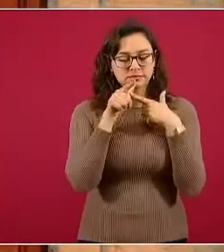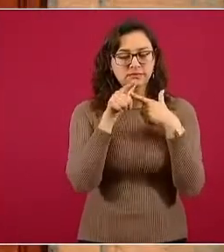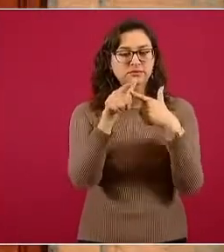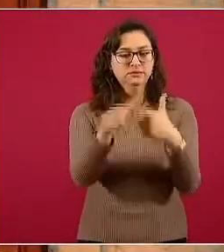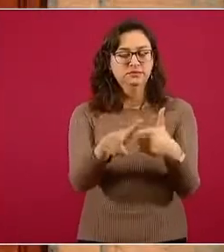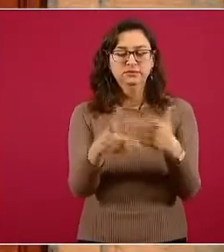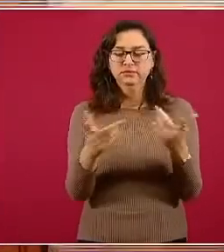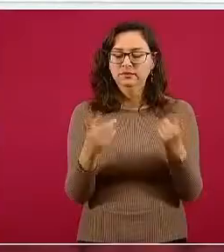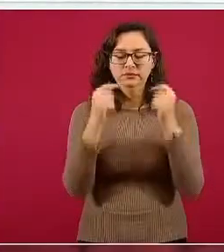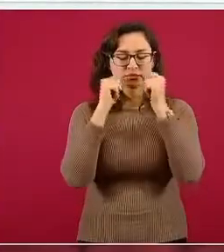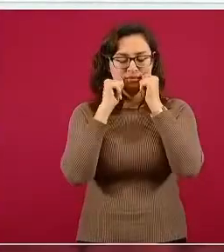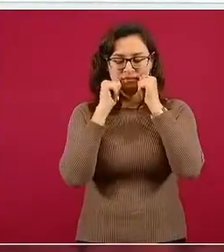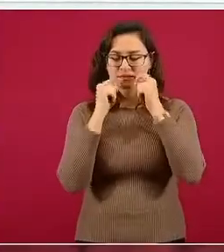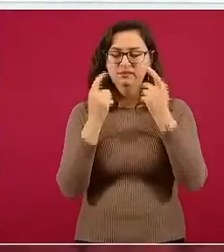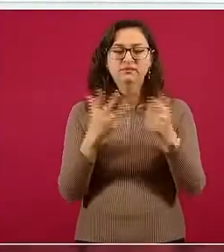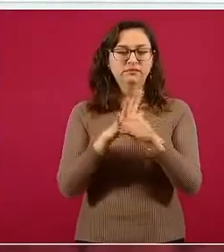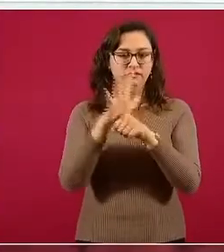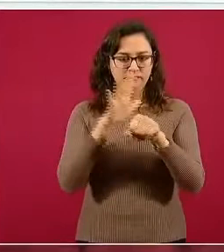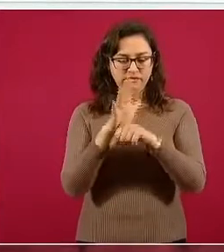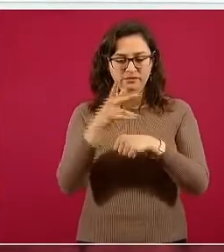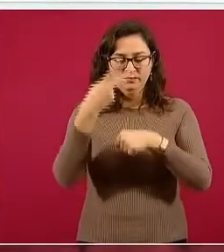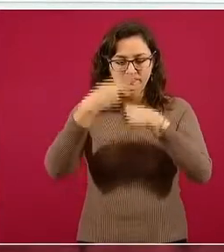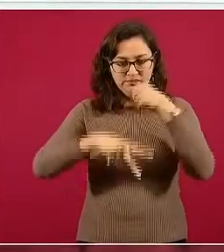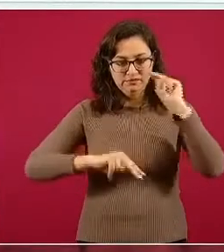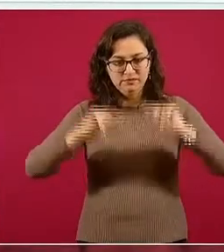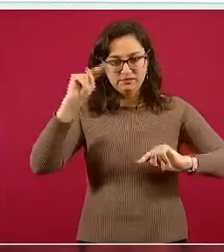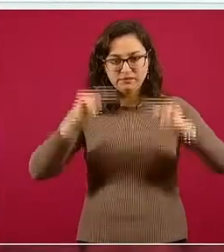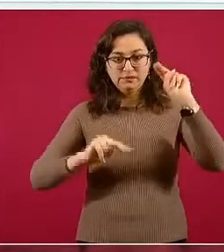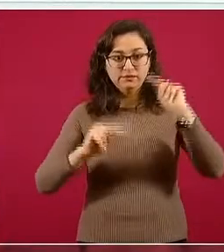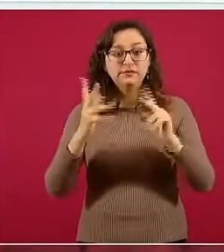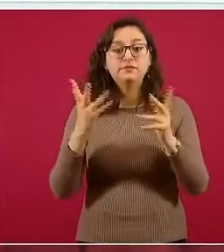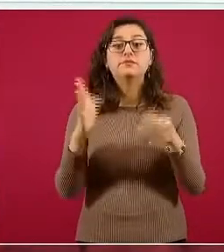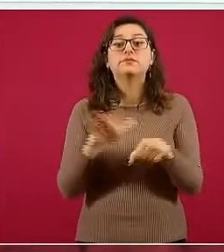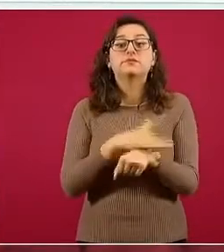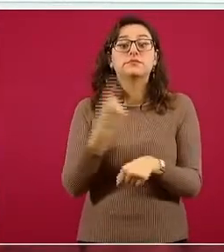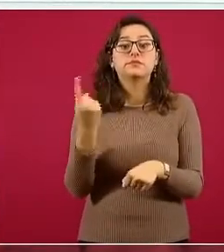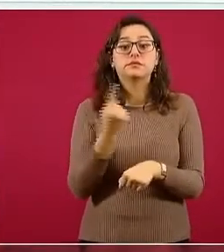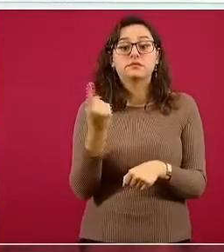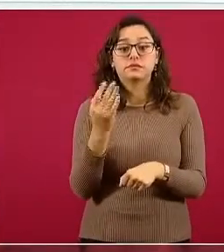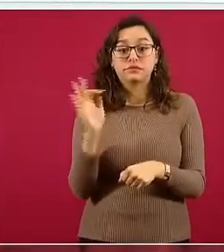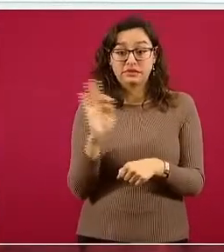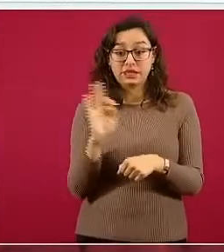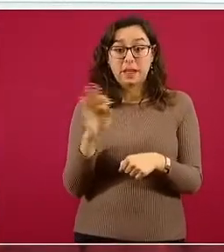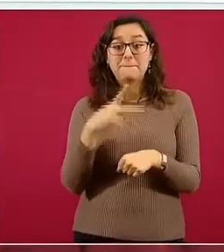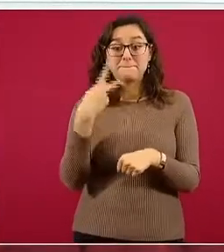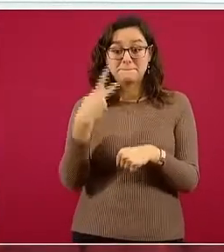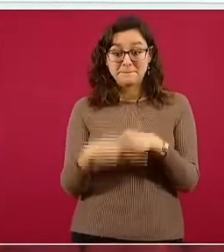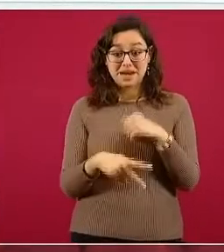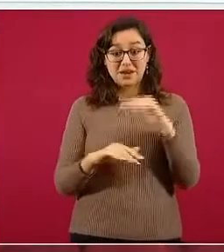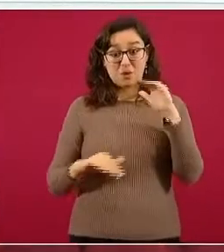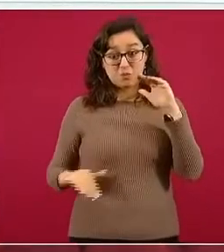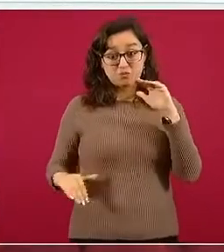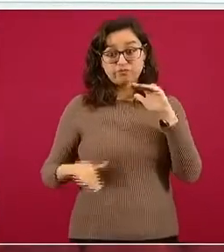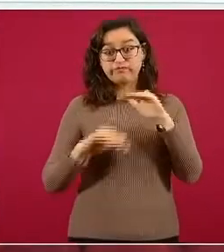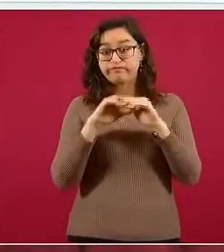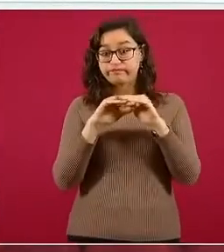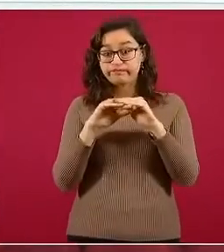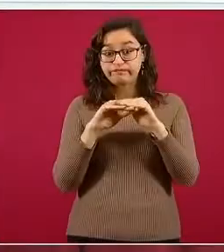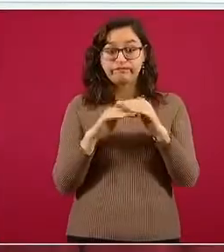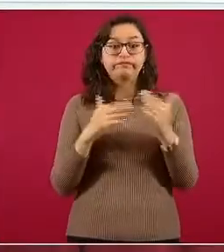independientemente del nivel de riesgo en el que nos encontremos, porque si estamos en un nivel de riesgo alto es precisamente para